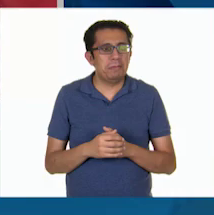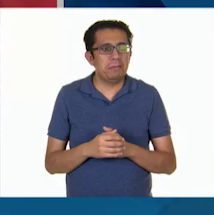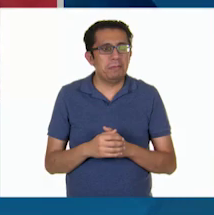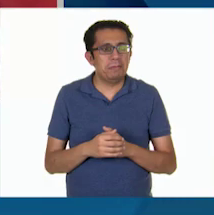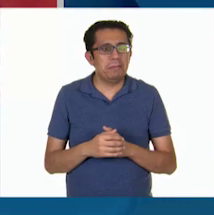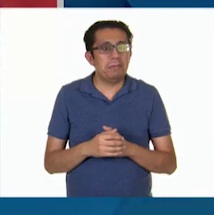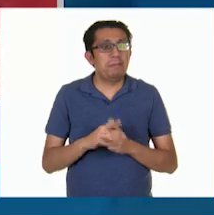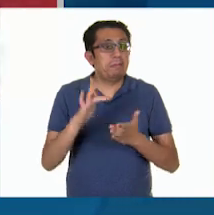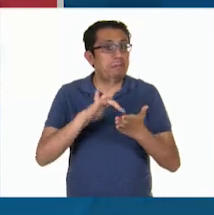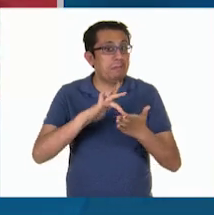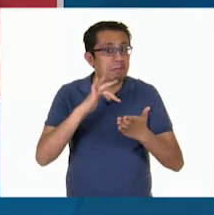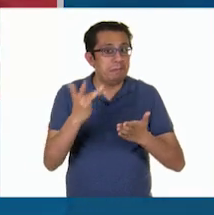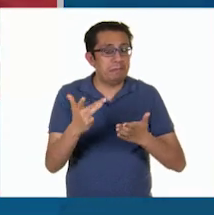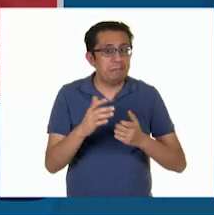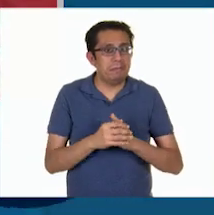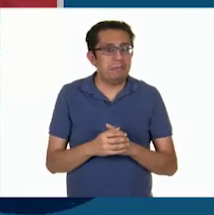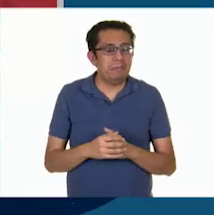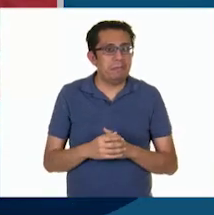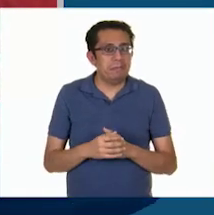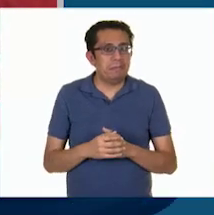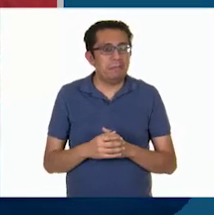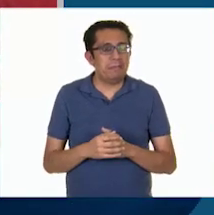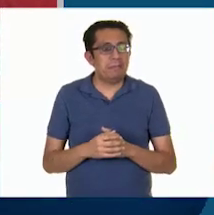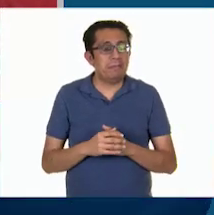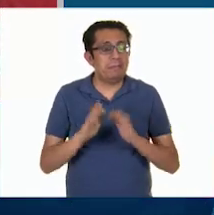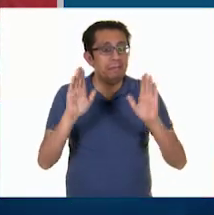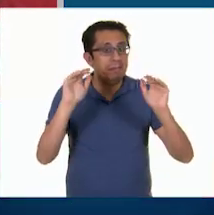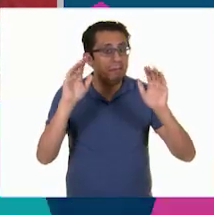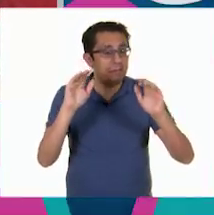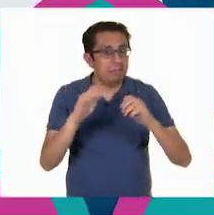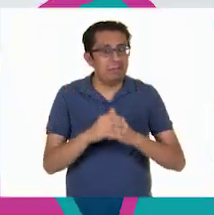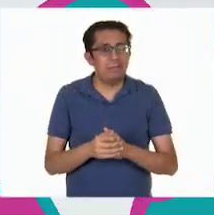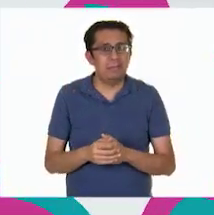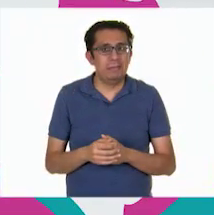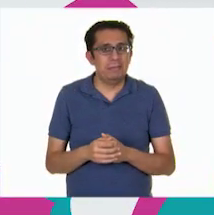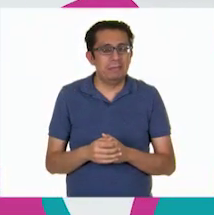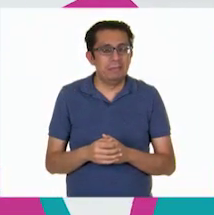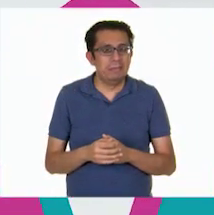Muchas gracias y adiós. Hasta pronto.